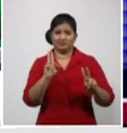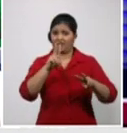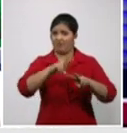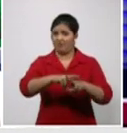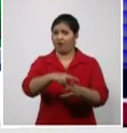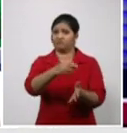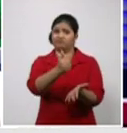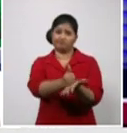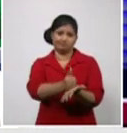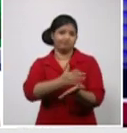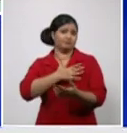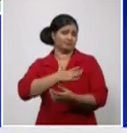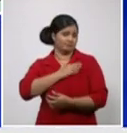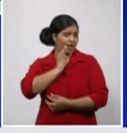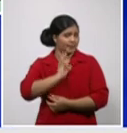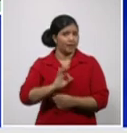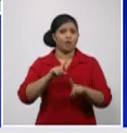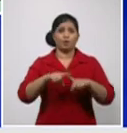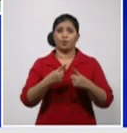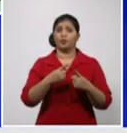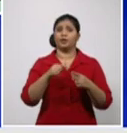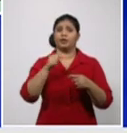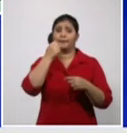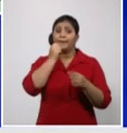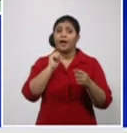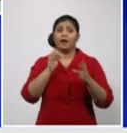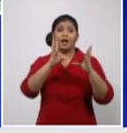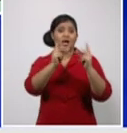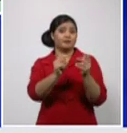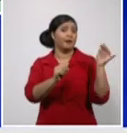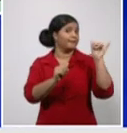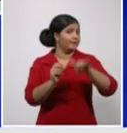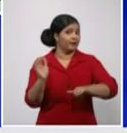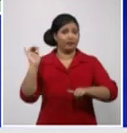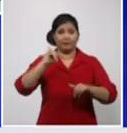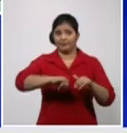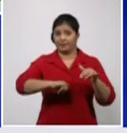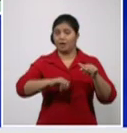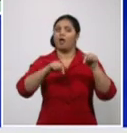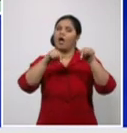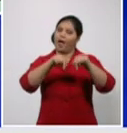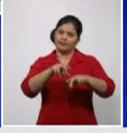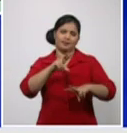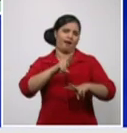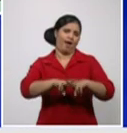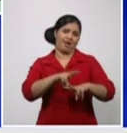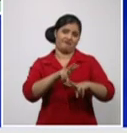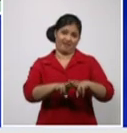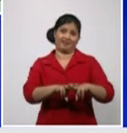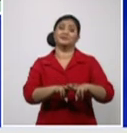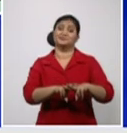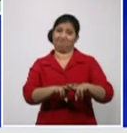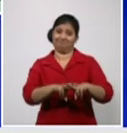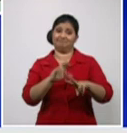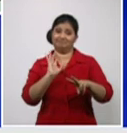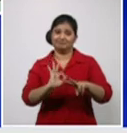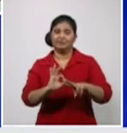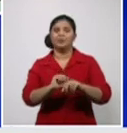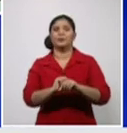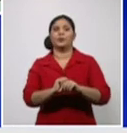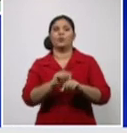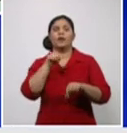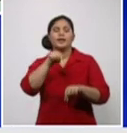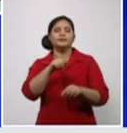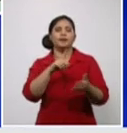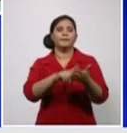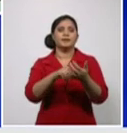donde entra el mayor número de viajeros a nuestro país y por lo tanto esos son PCR que se toman en el